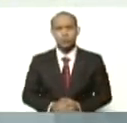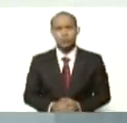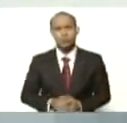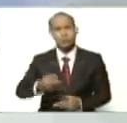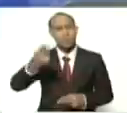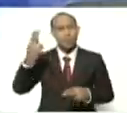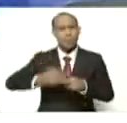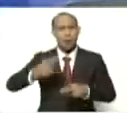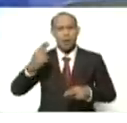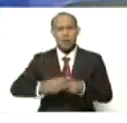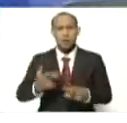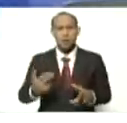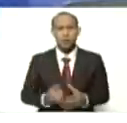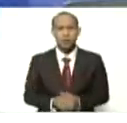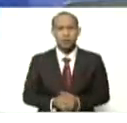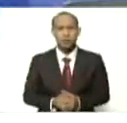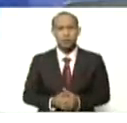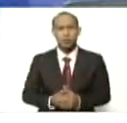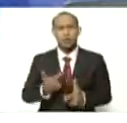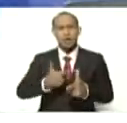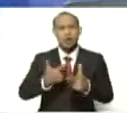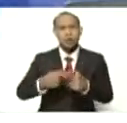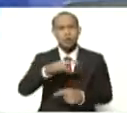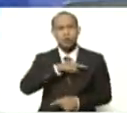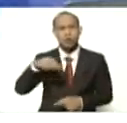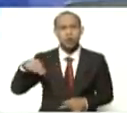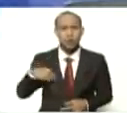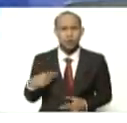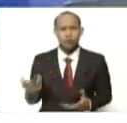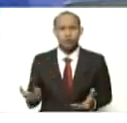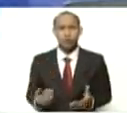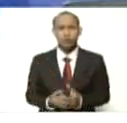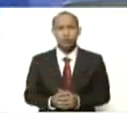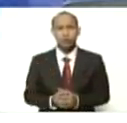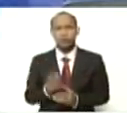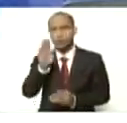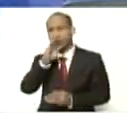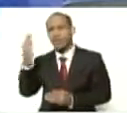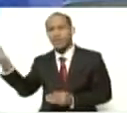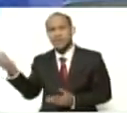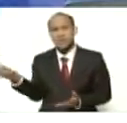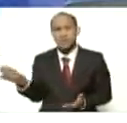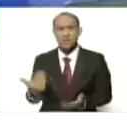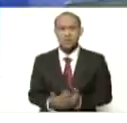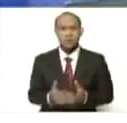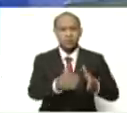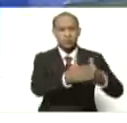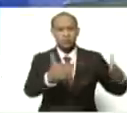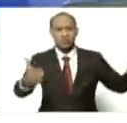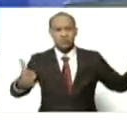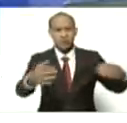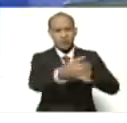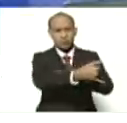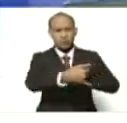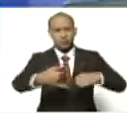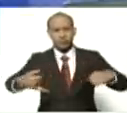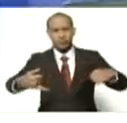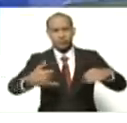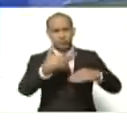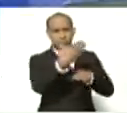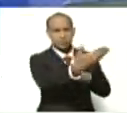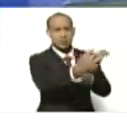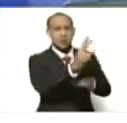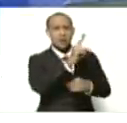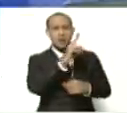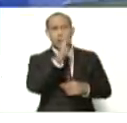y que dado que nosotros bueno somos vecinos tenemos una gran frontera con brasil y un buen movimiento